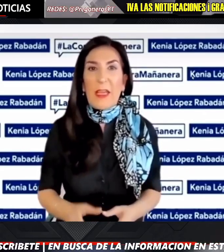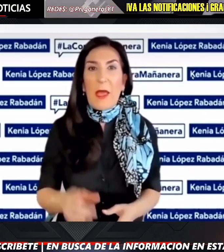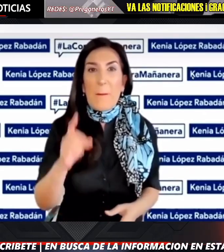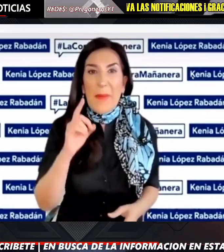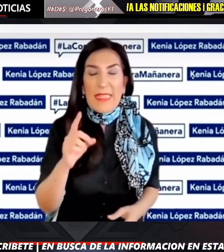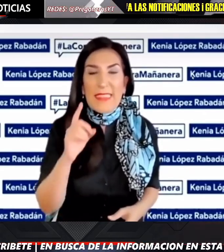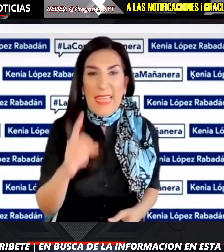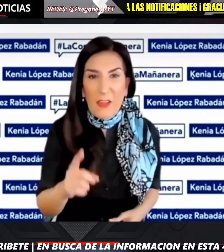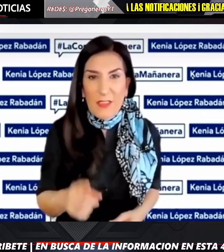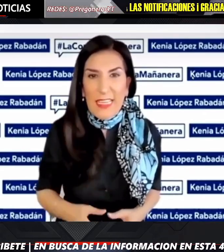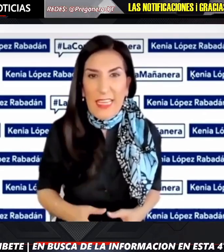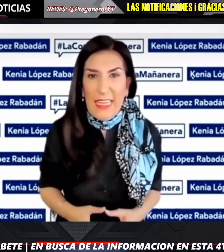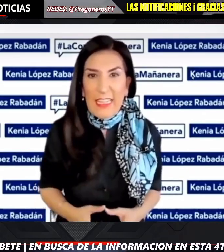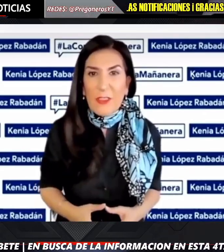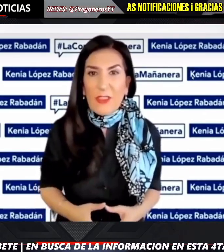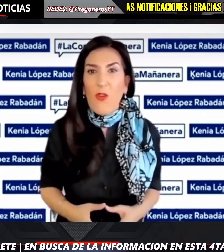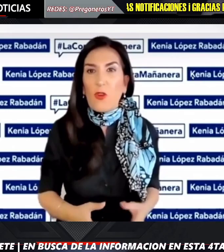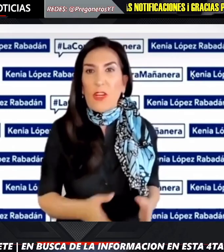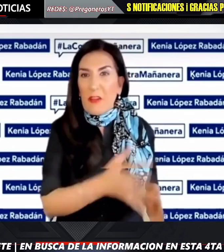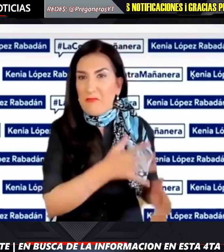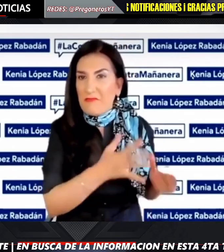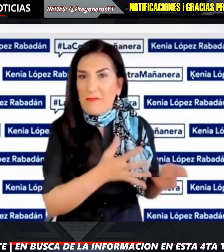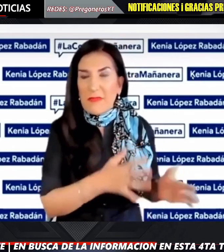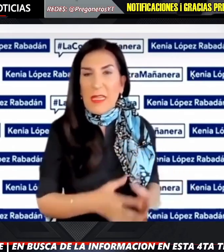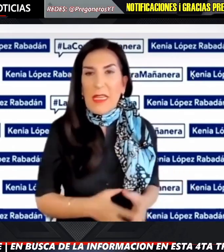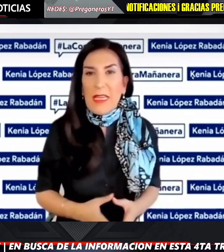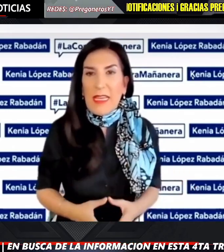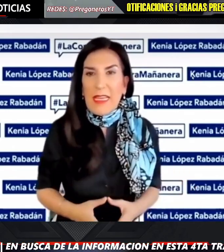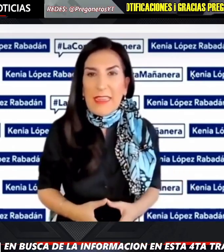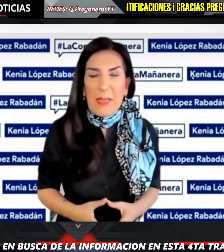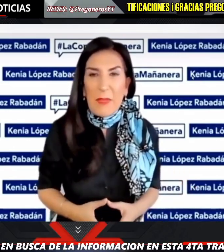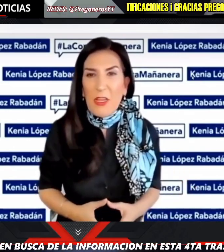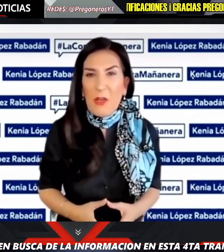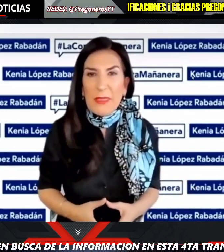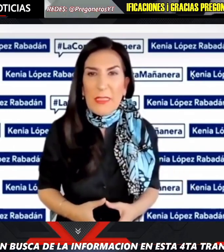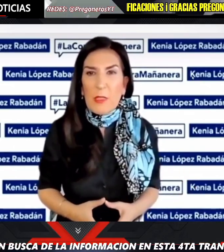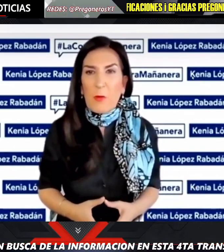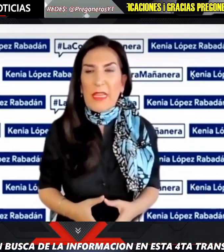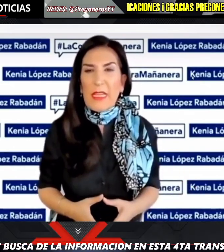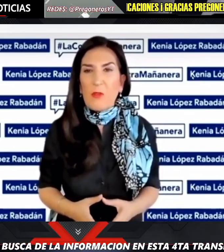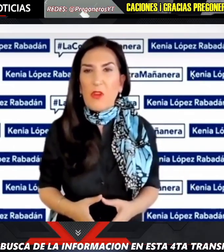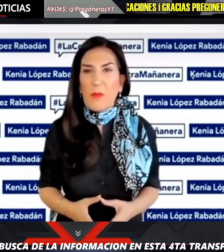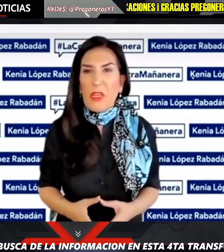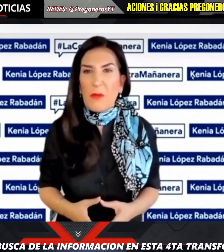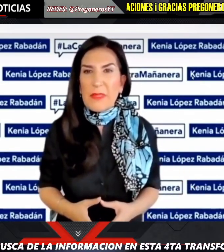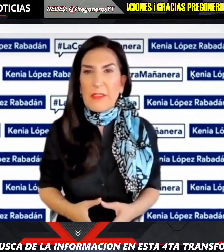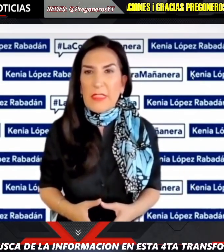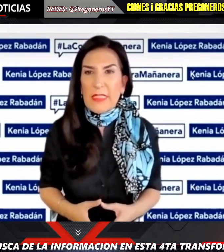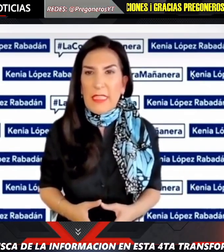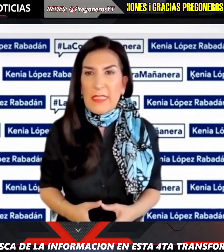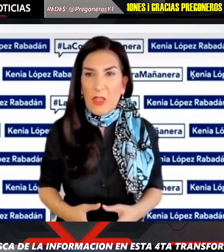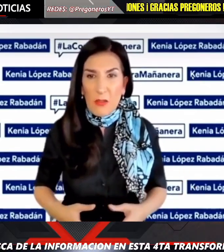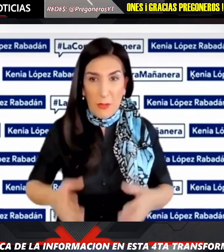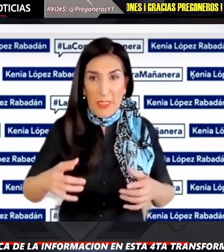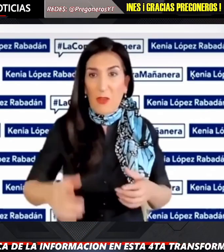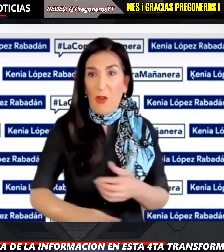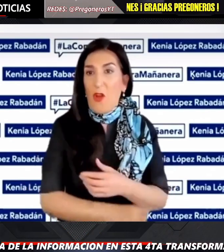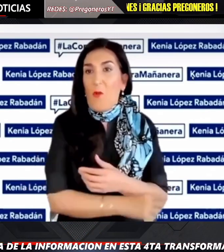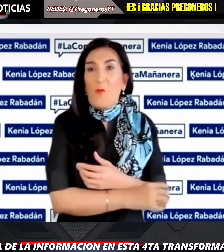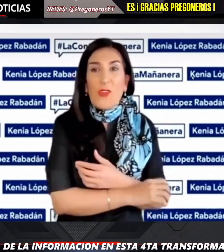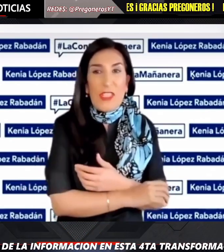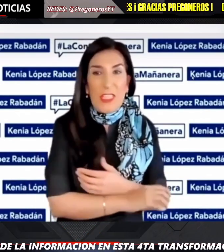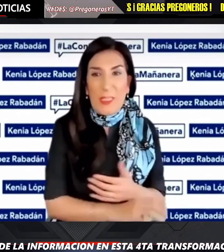escuchan, basados en hechos que ocurrieron entre 1951 y 1965, por